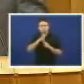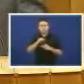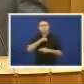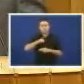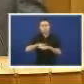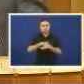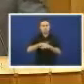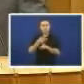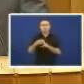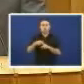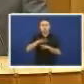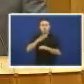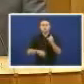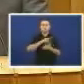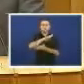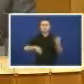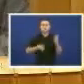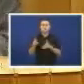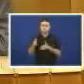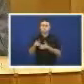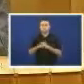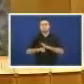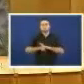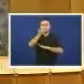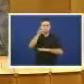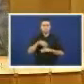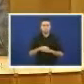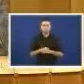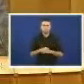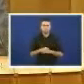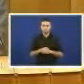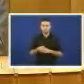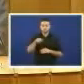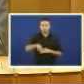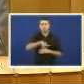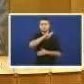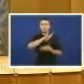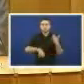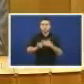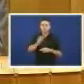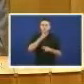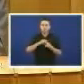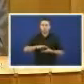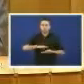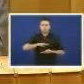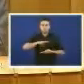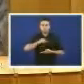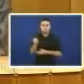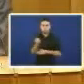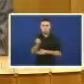a Galiza na dirección correcta Galiza conta cun potencial energético embexável